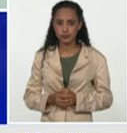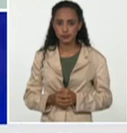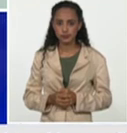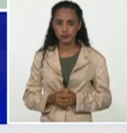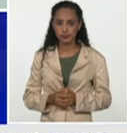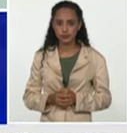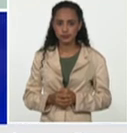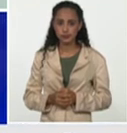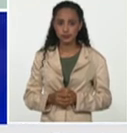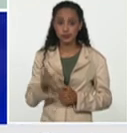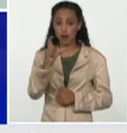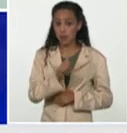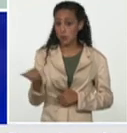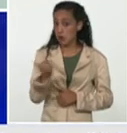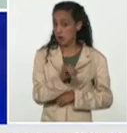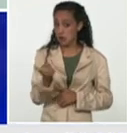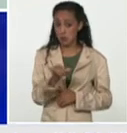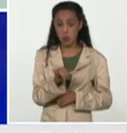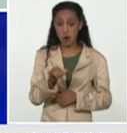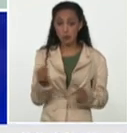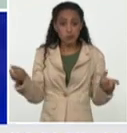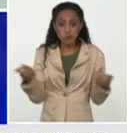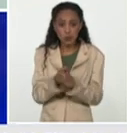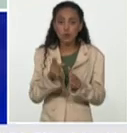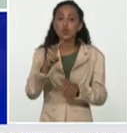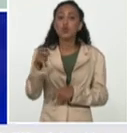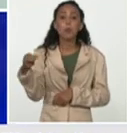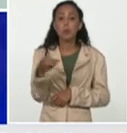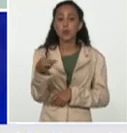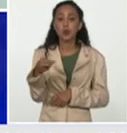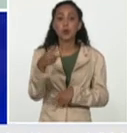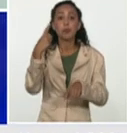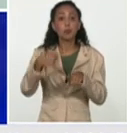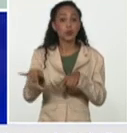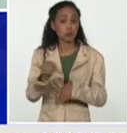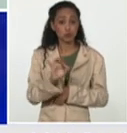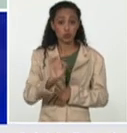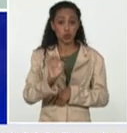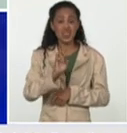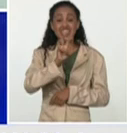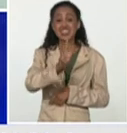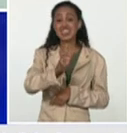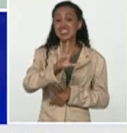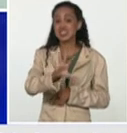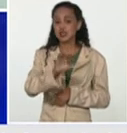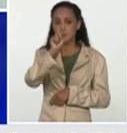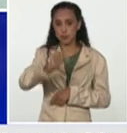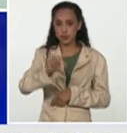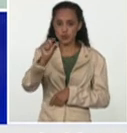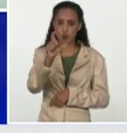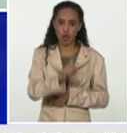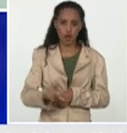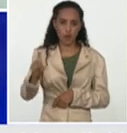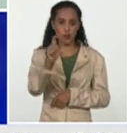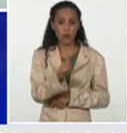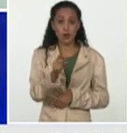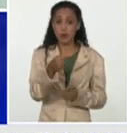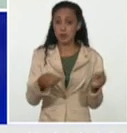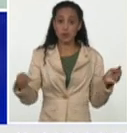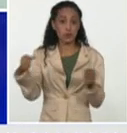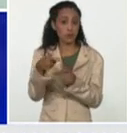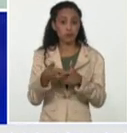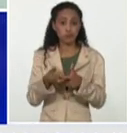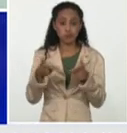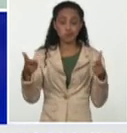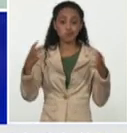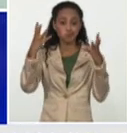reduce un poco, 2 menos, pero todavía 35 casos en Camagüey, que además el mayor número, la